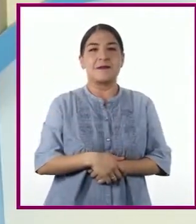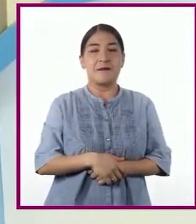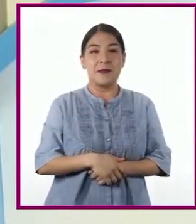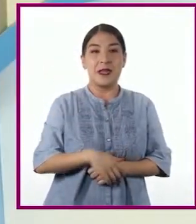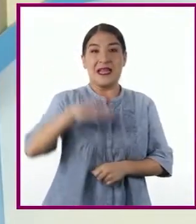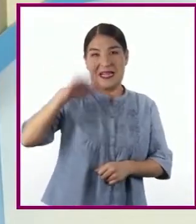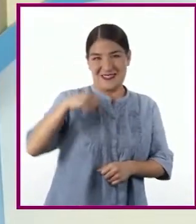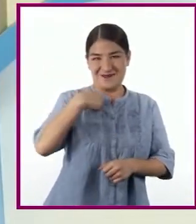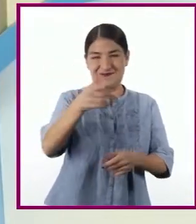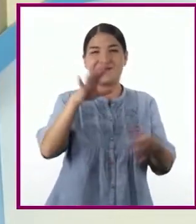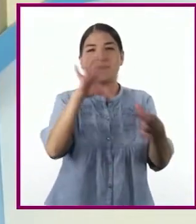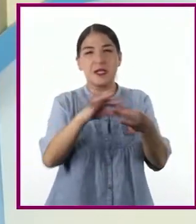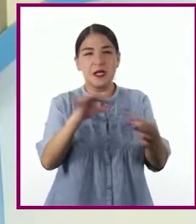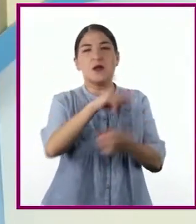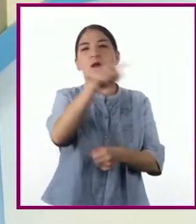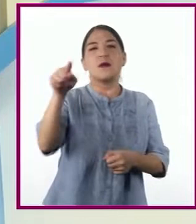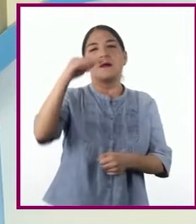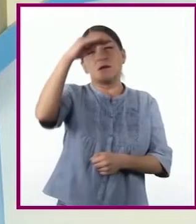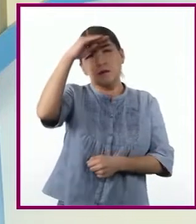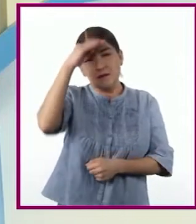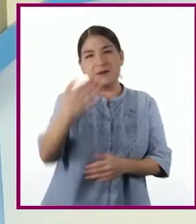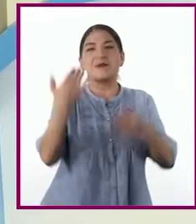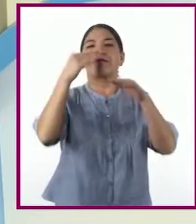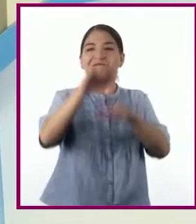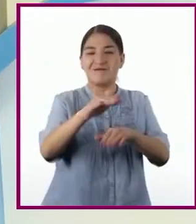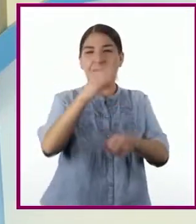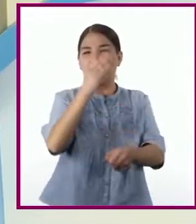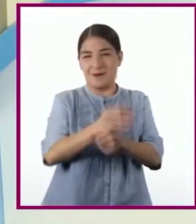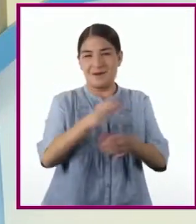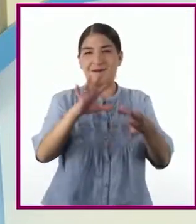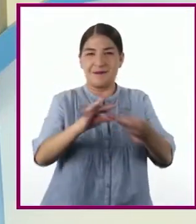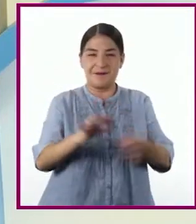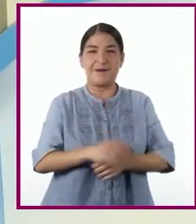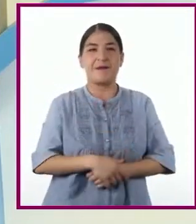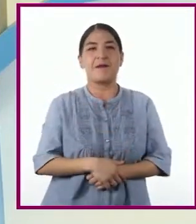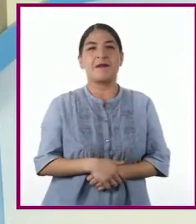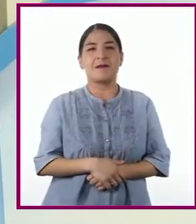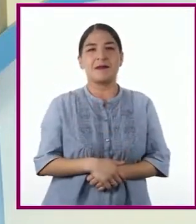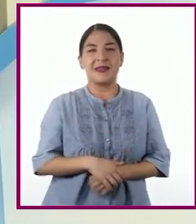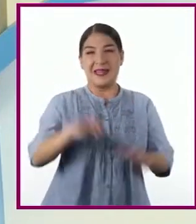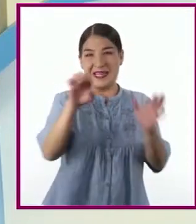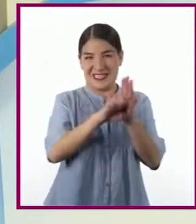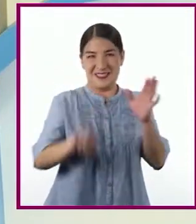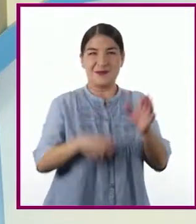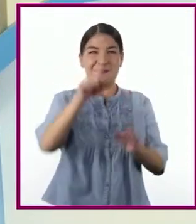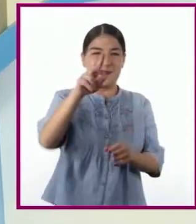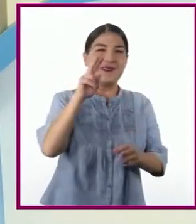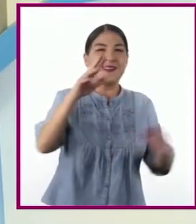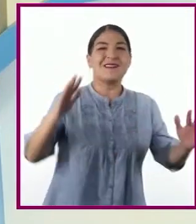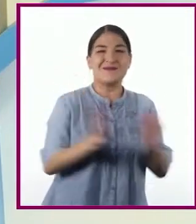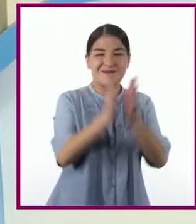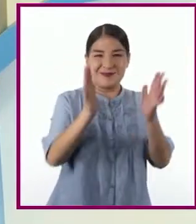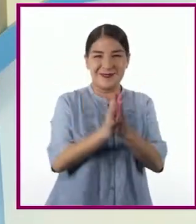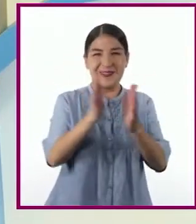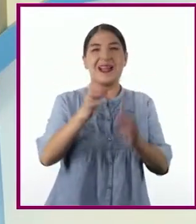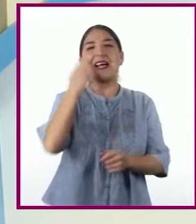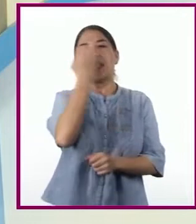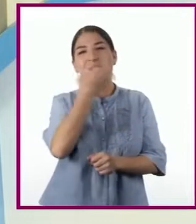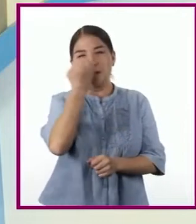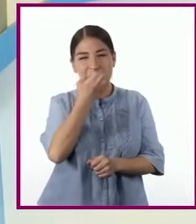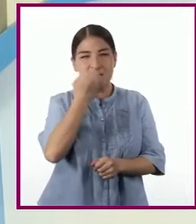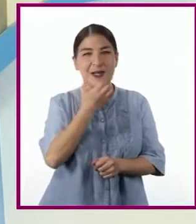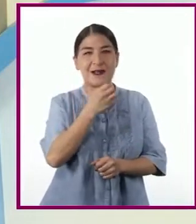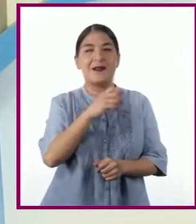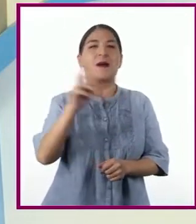de lo anterior, reflexionen sobre lo siguiente. Los ejemplos que anotaron de participación en la escuela y